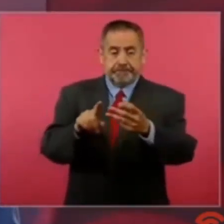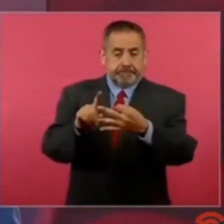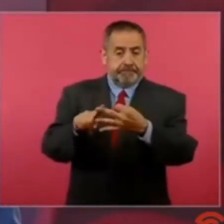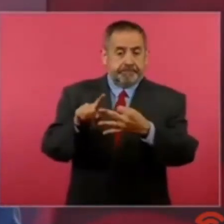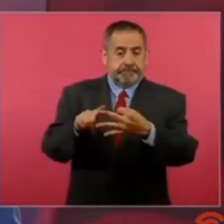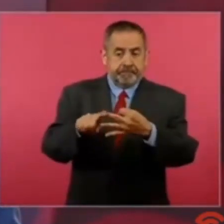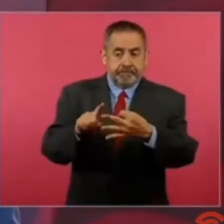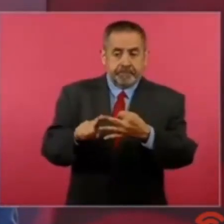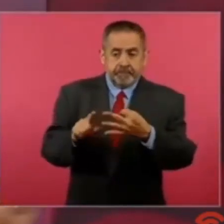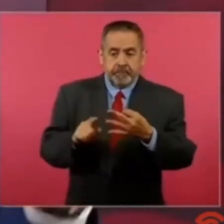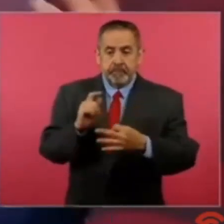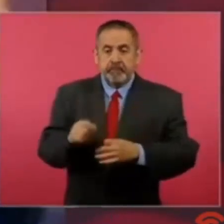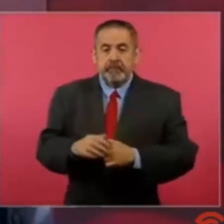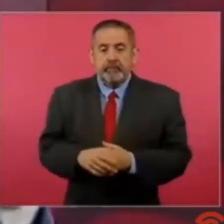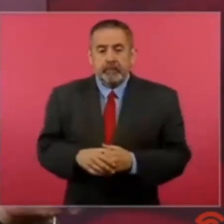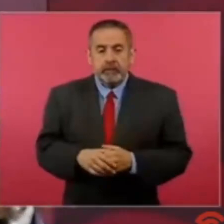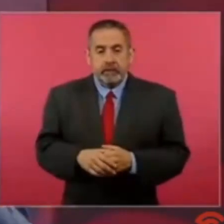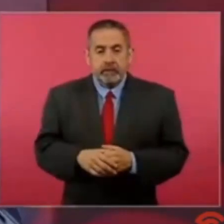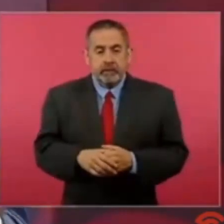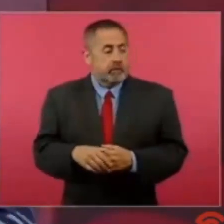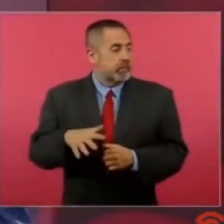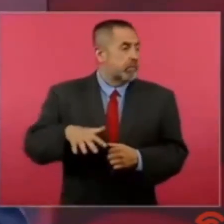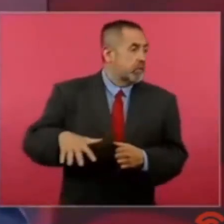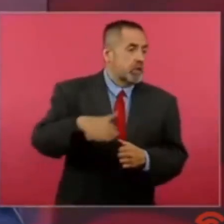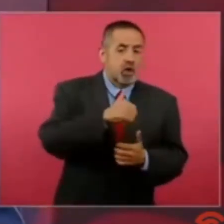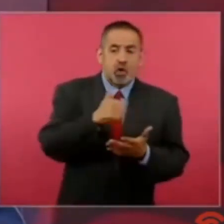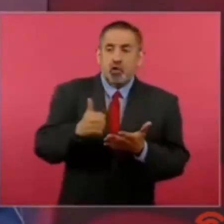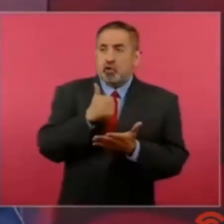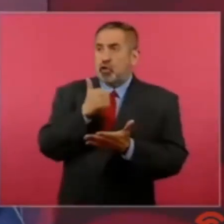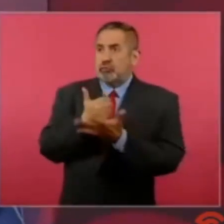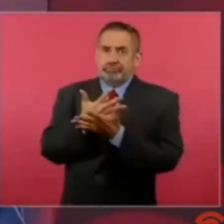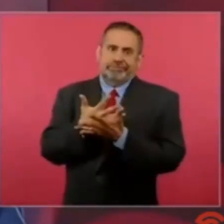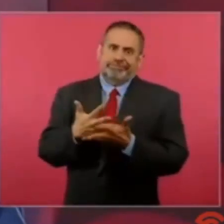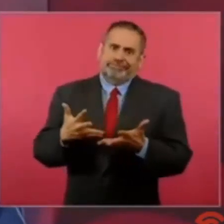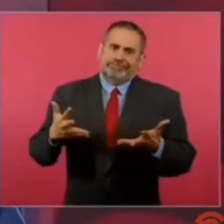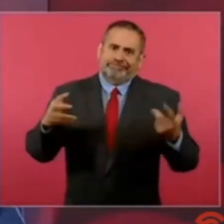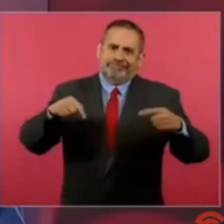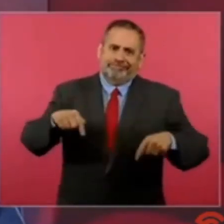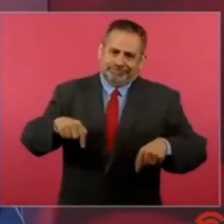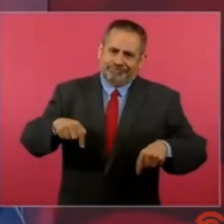como es una urbe y